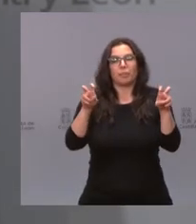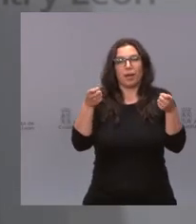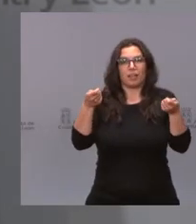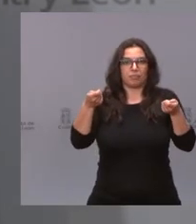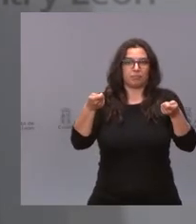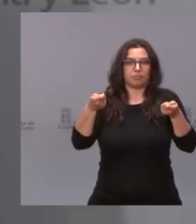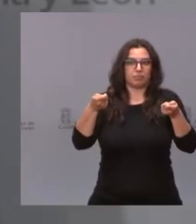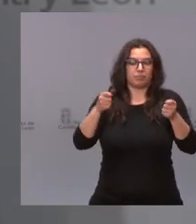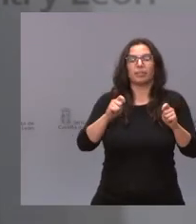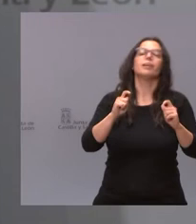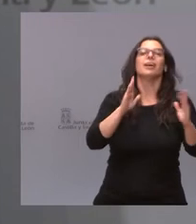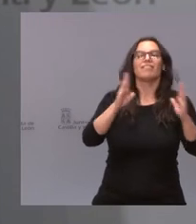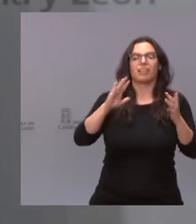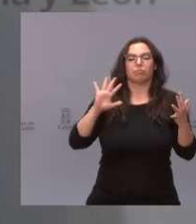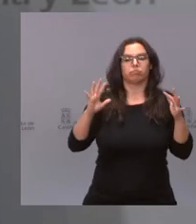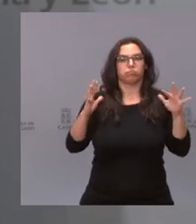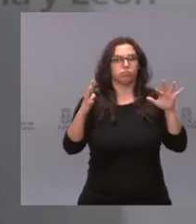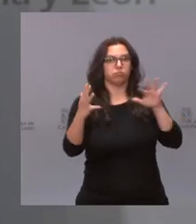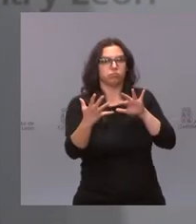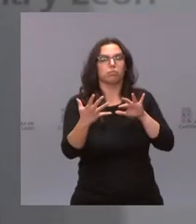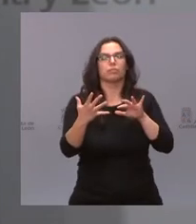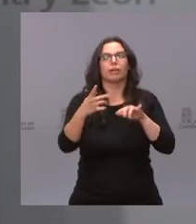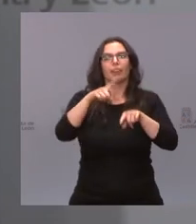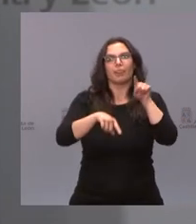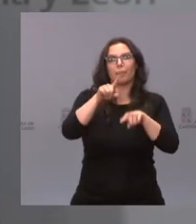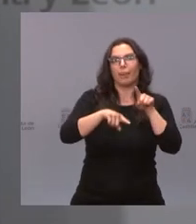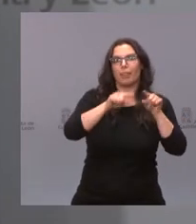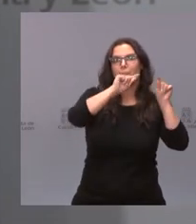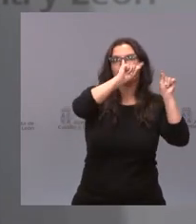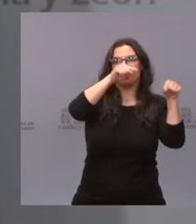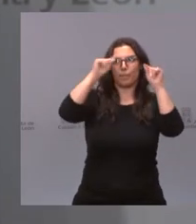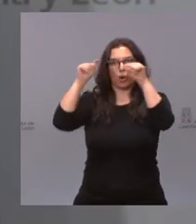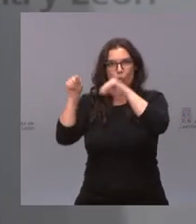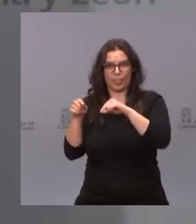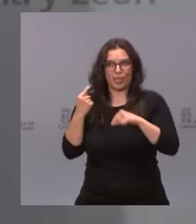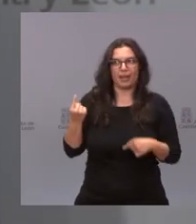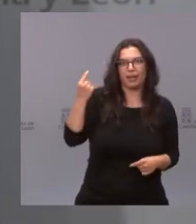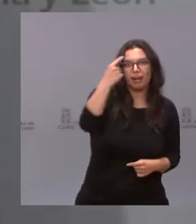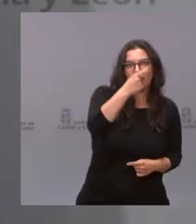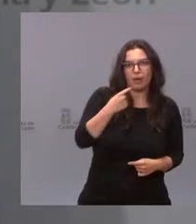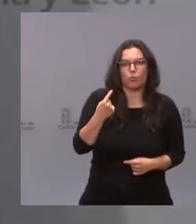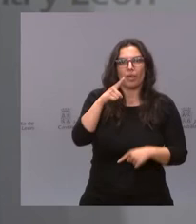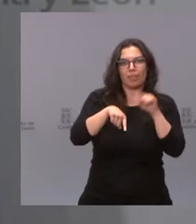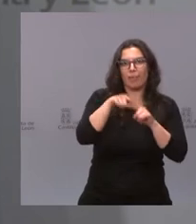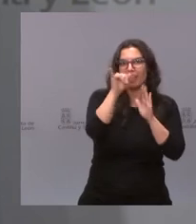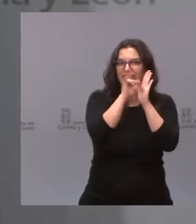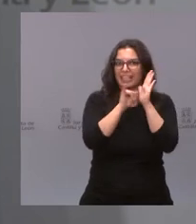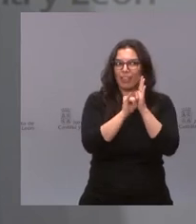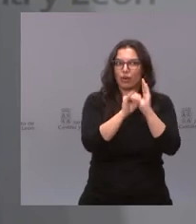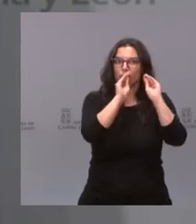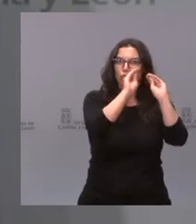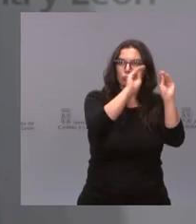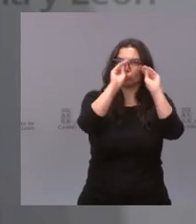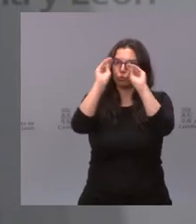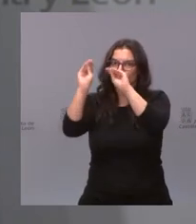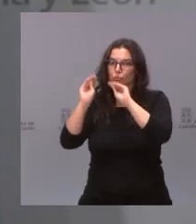la desescalada. La desescalada, ya se lo he dicho antes, es provincial. Depende de cómo vayan cumpliendo los indicadores por provincias.